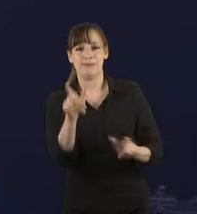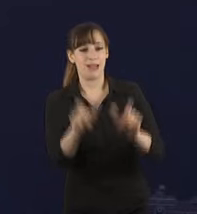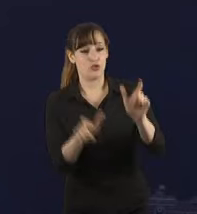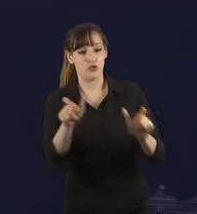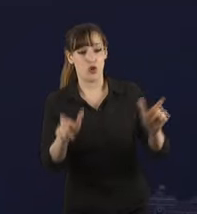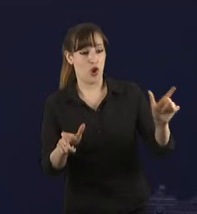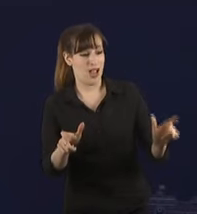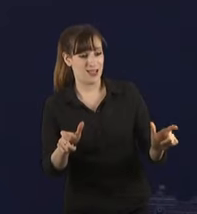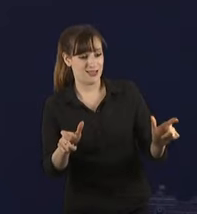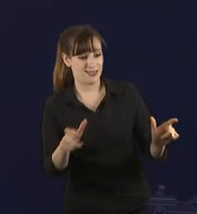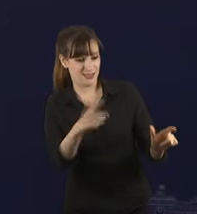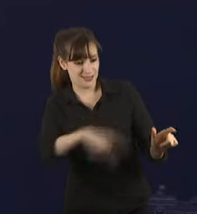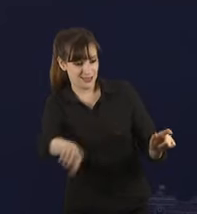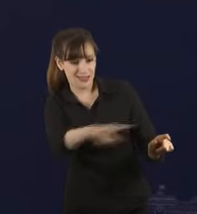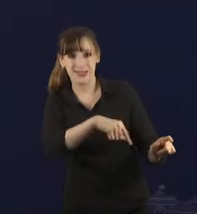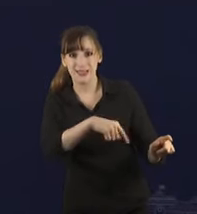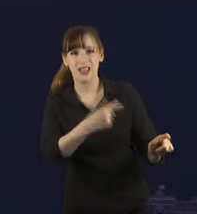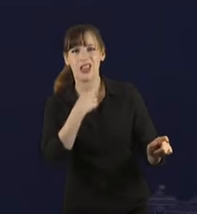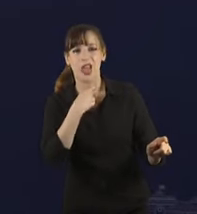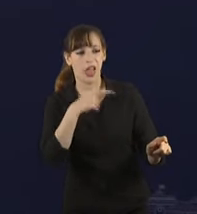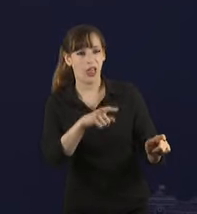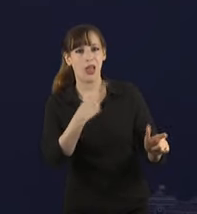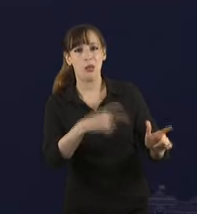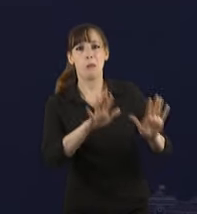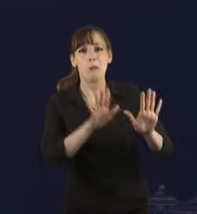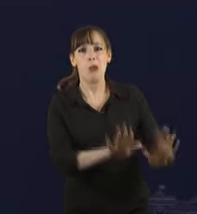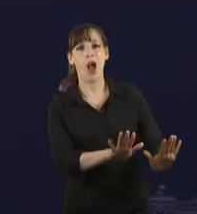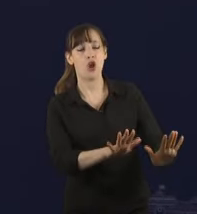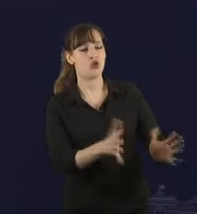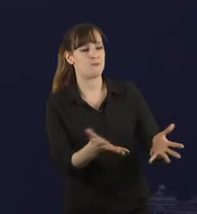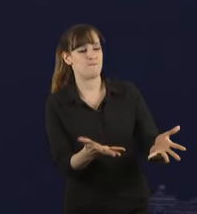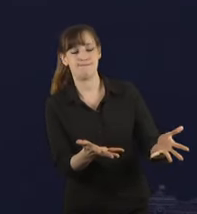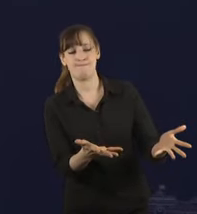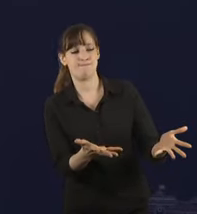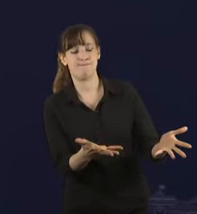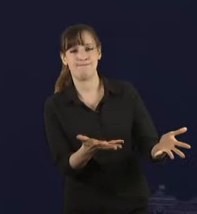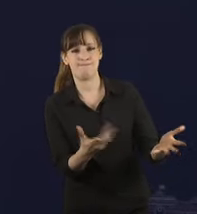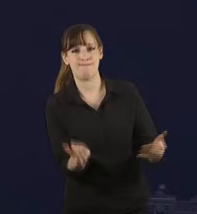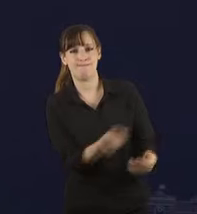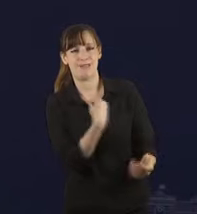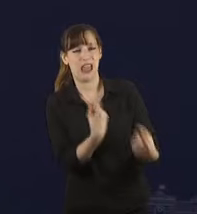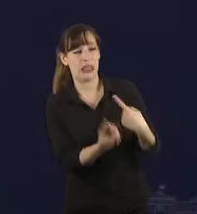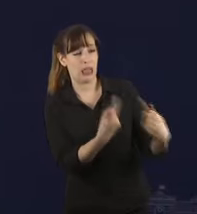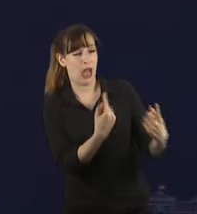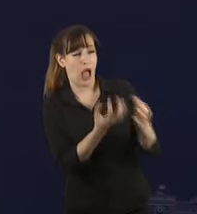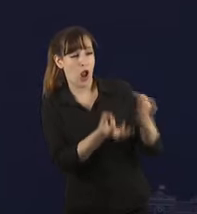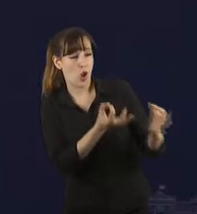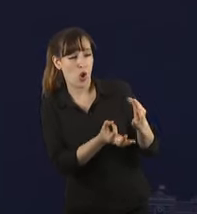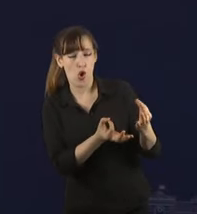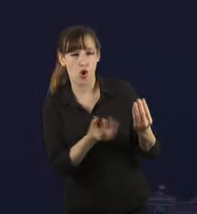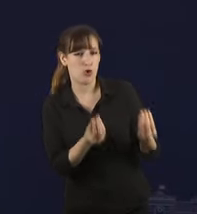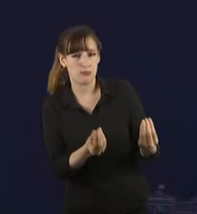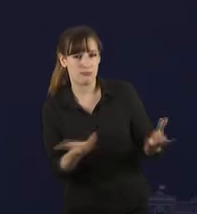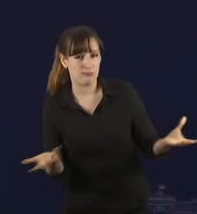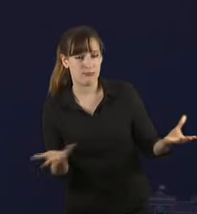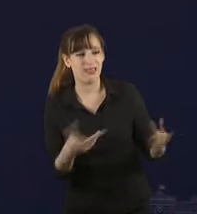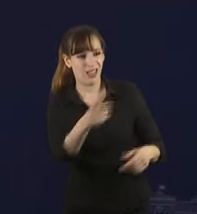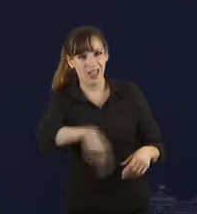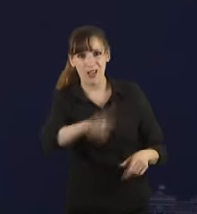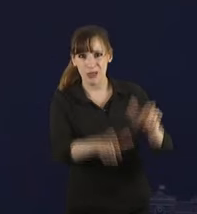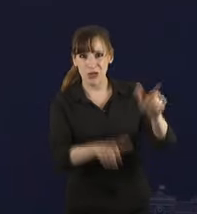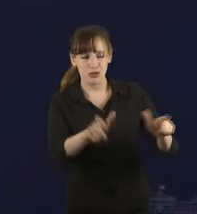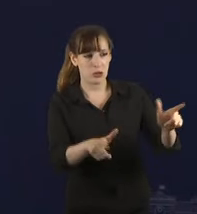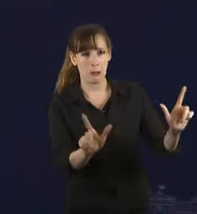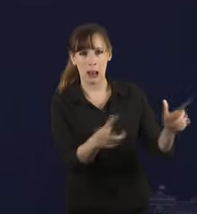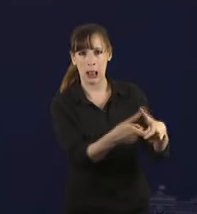intenta implicar la vida al resto de los argentinos que no dejan de ser un grupo minoritario hoy de hecho lo